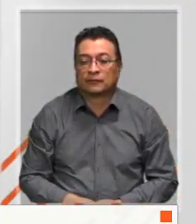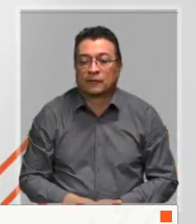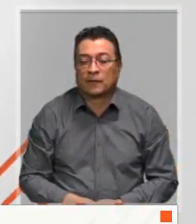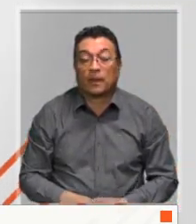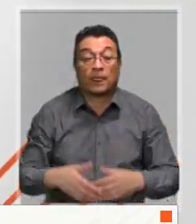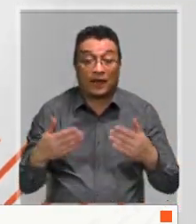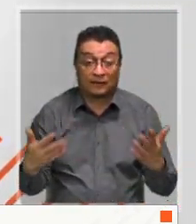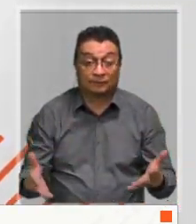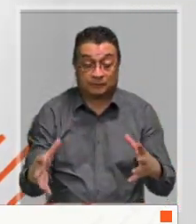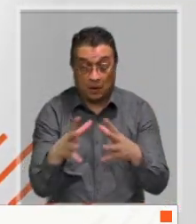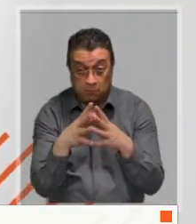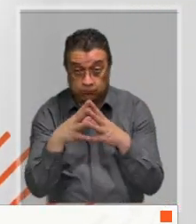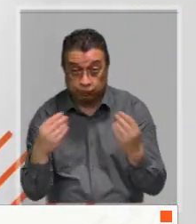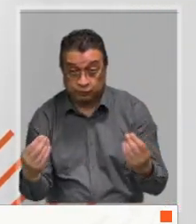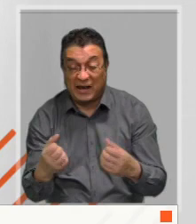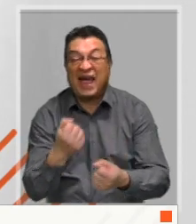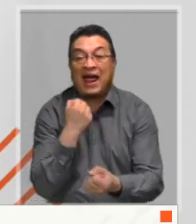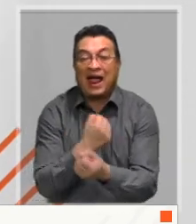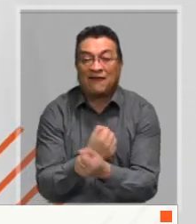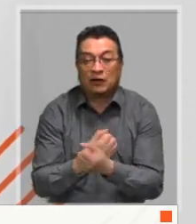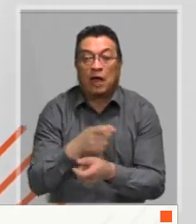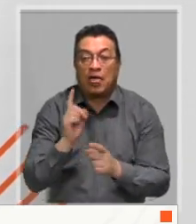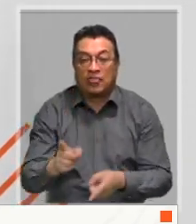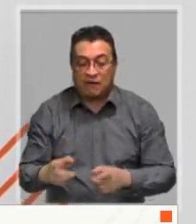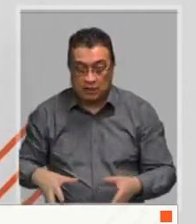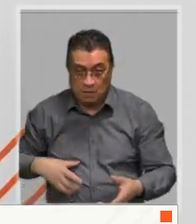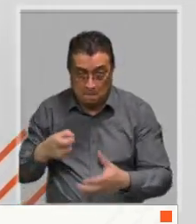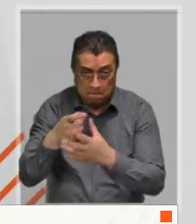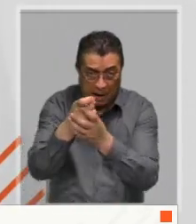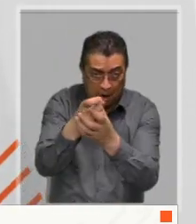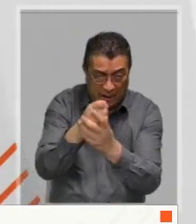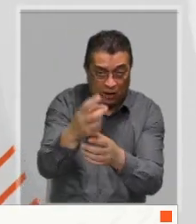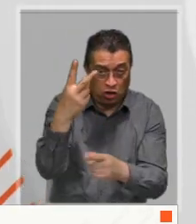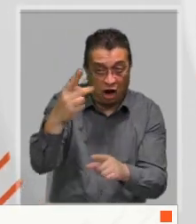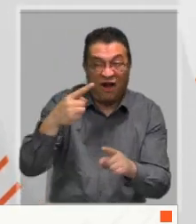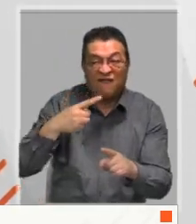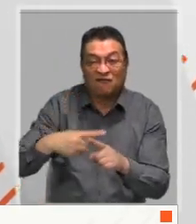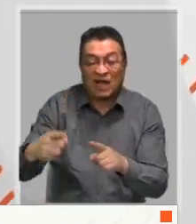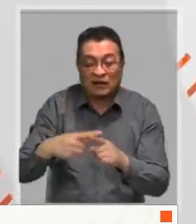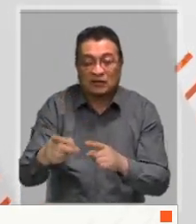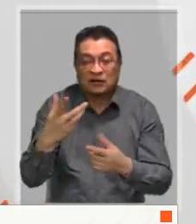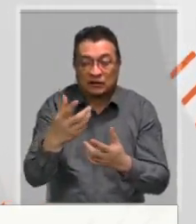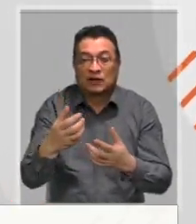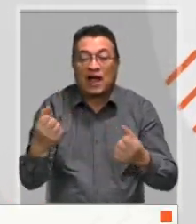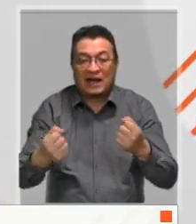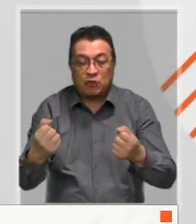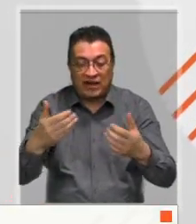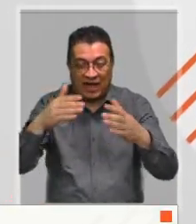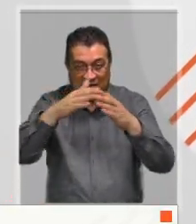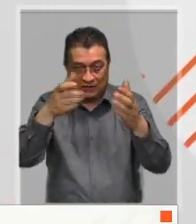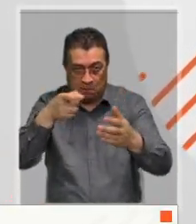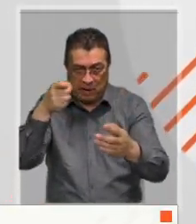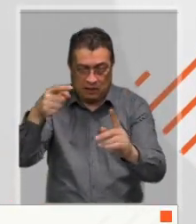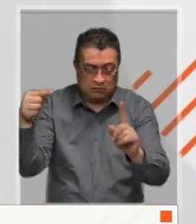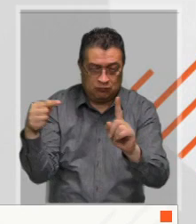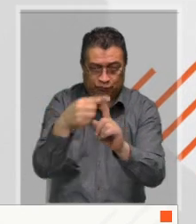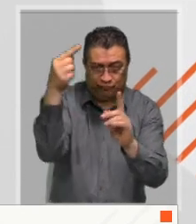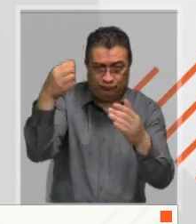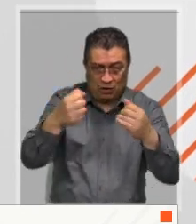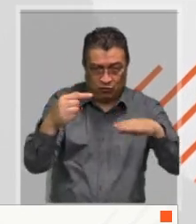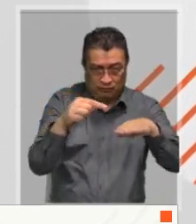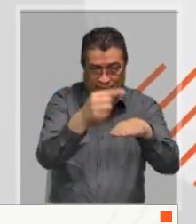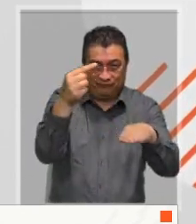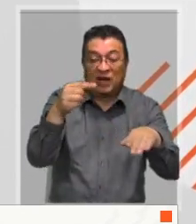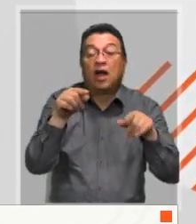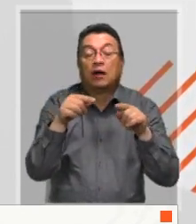Claro, se da la fuga, incluso Carabineros tuvo que usar su arma de servicio en 2 ocasiones. Uno de esos impacta en la camioneta, pero ya fue detenido a los pocos metros luego de